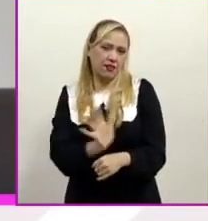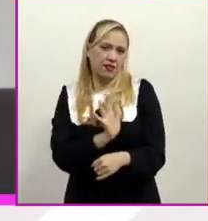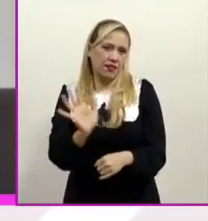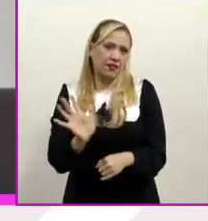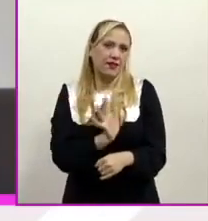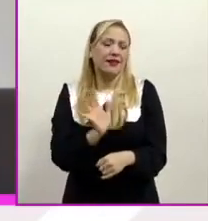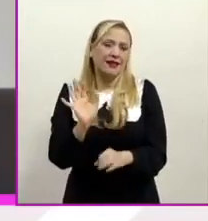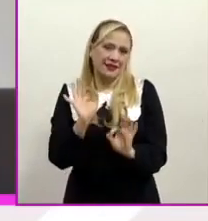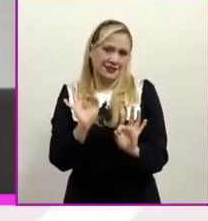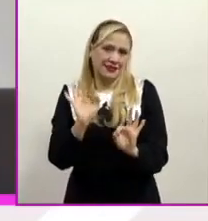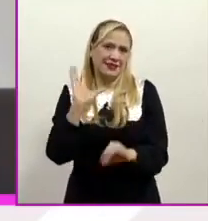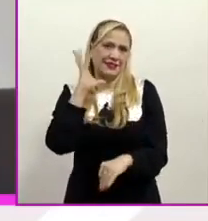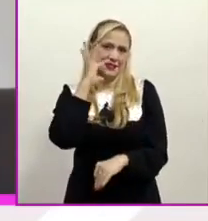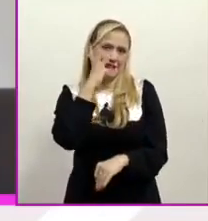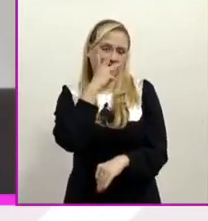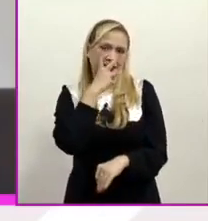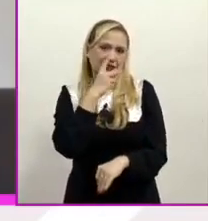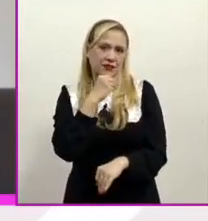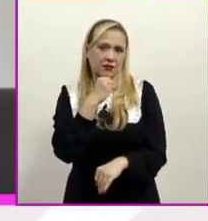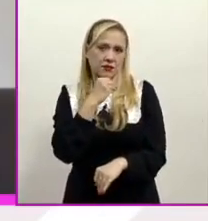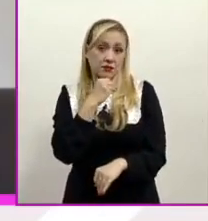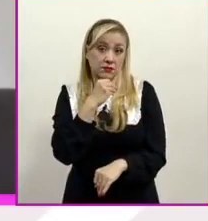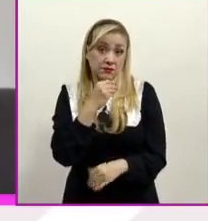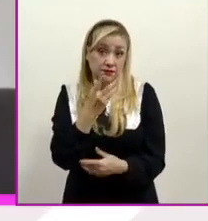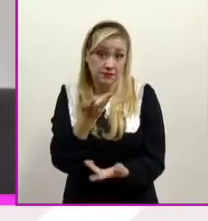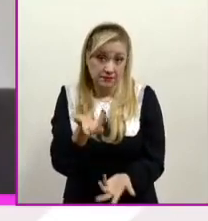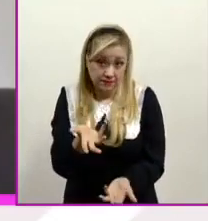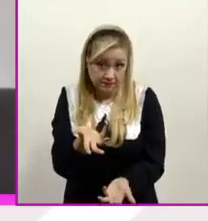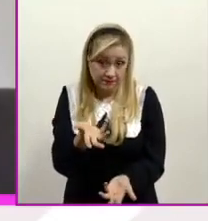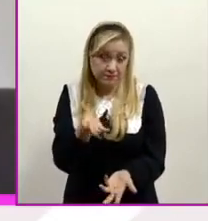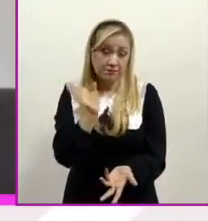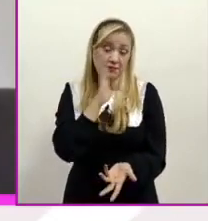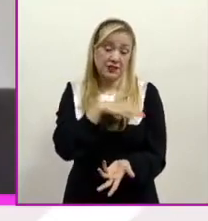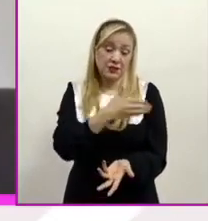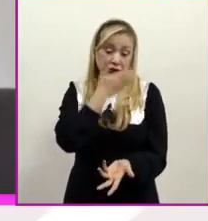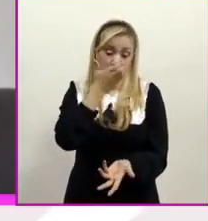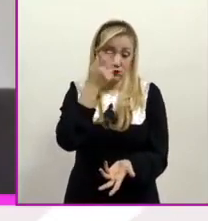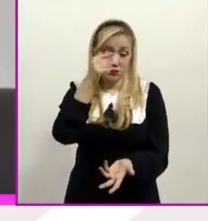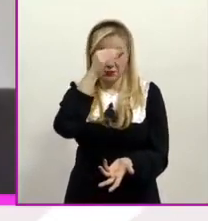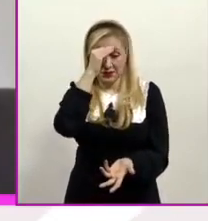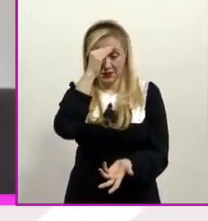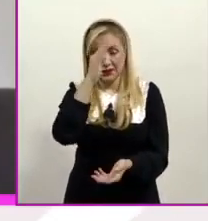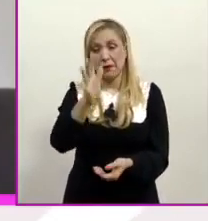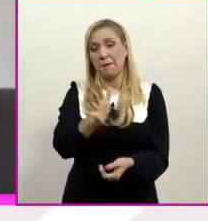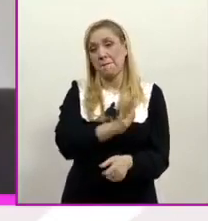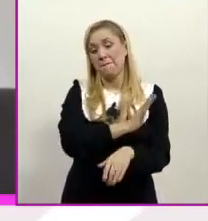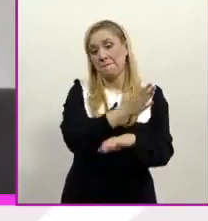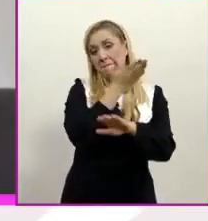gustaban, ¿no? A las que estaban acostumbrados, que son esas protagonistas blancas,